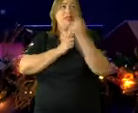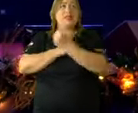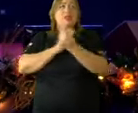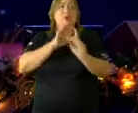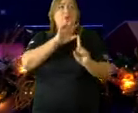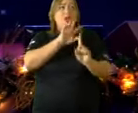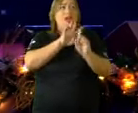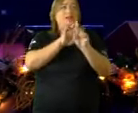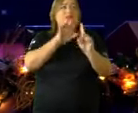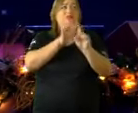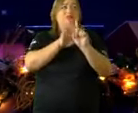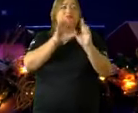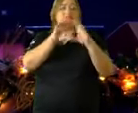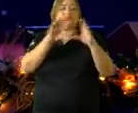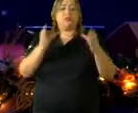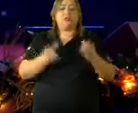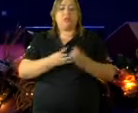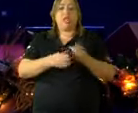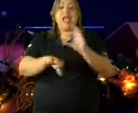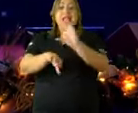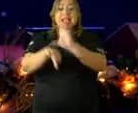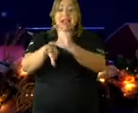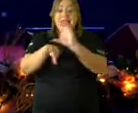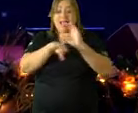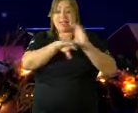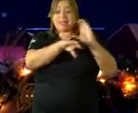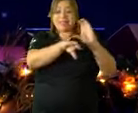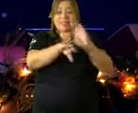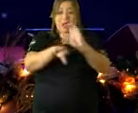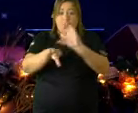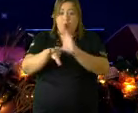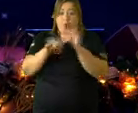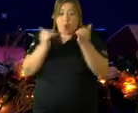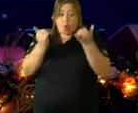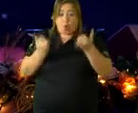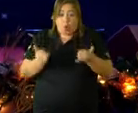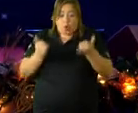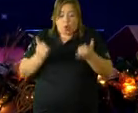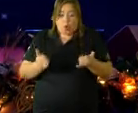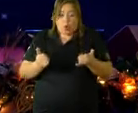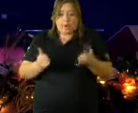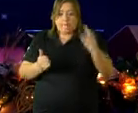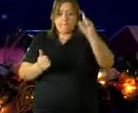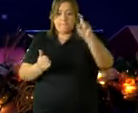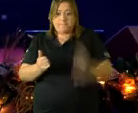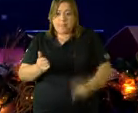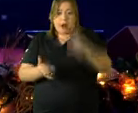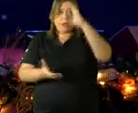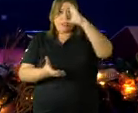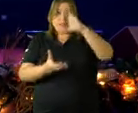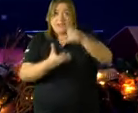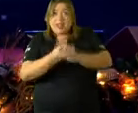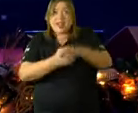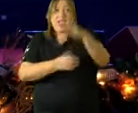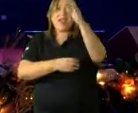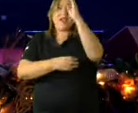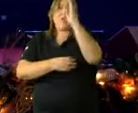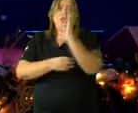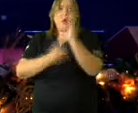en el mundo. Iglesia de Cristo, hoy más que nunca hay que creerle a